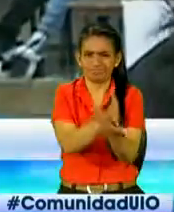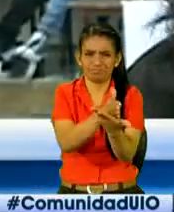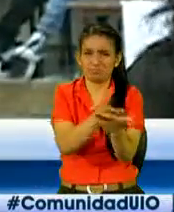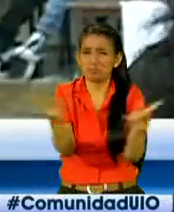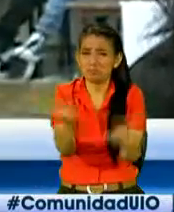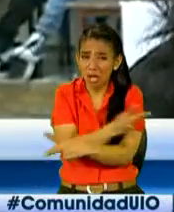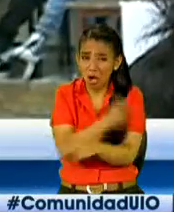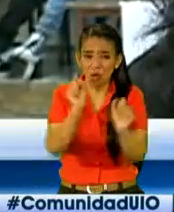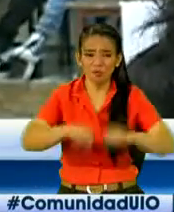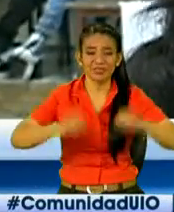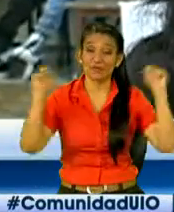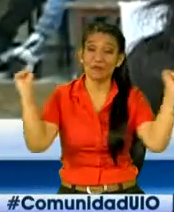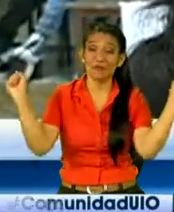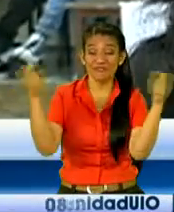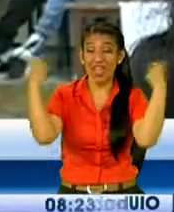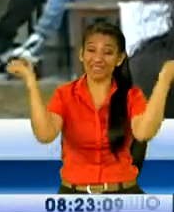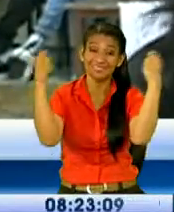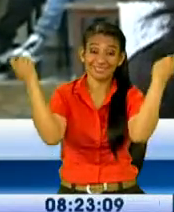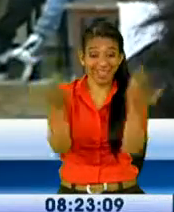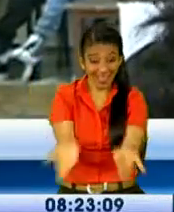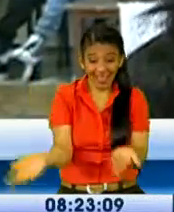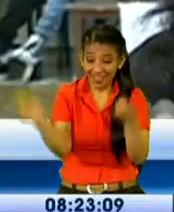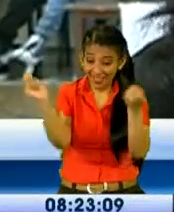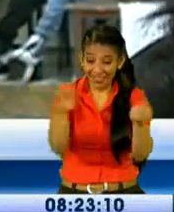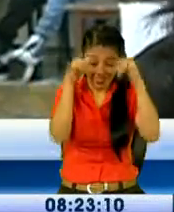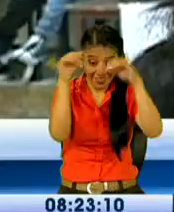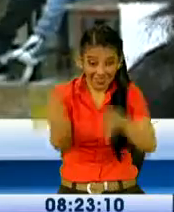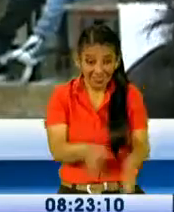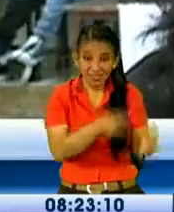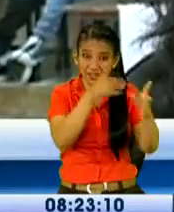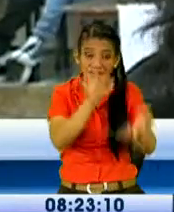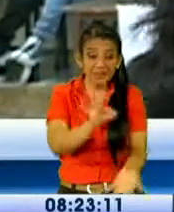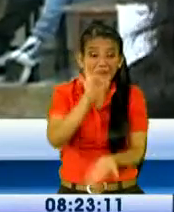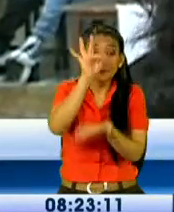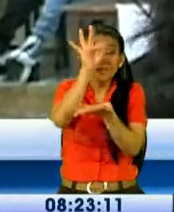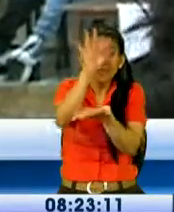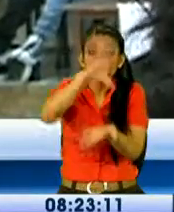un espectáculo. Peor como un espectáculo representativo